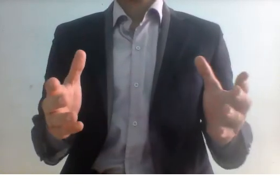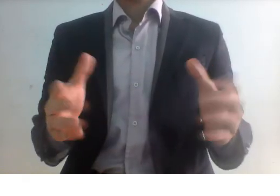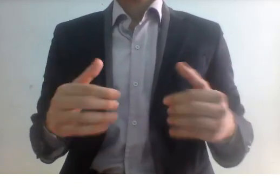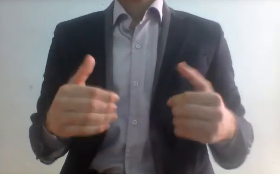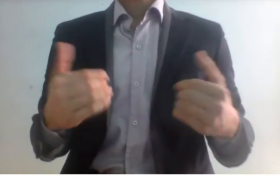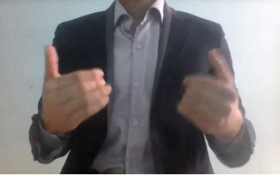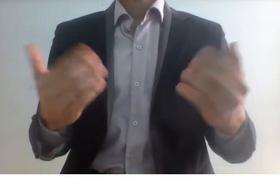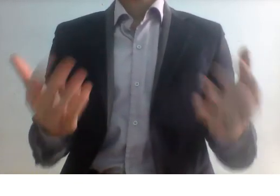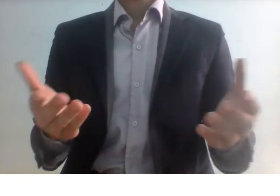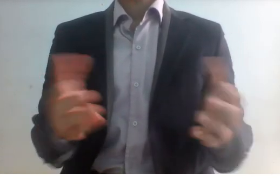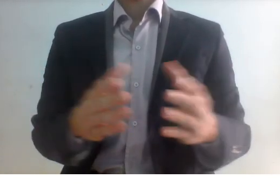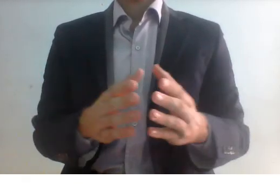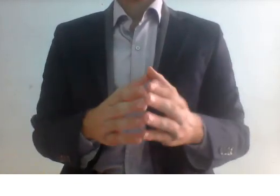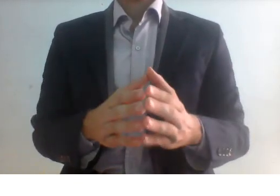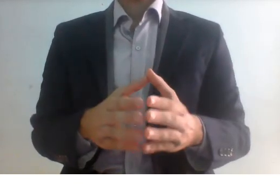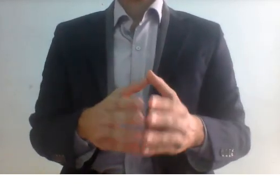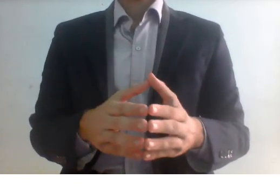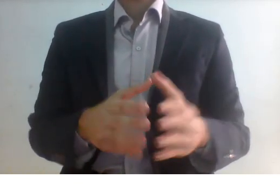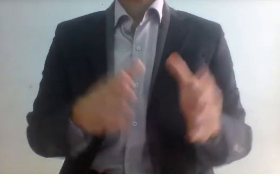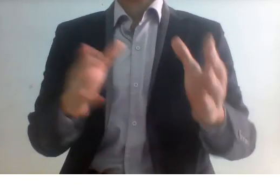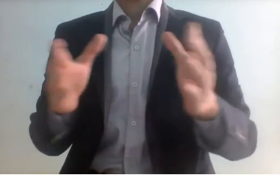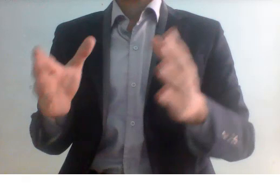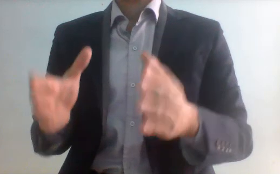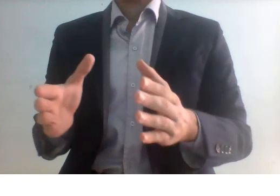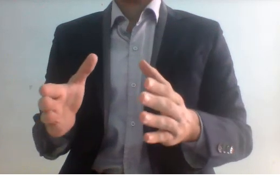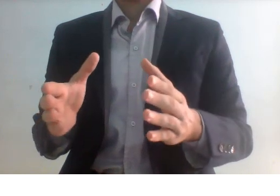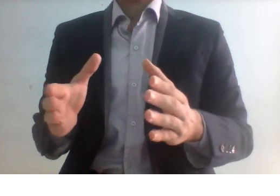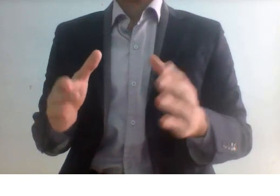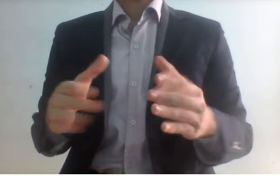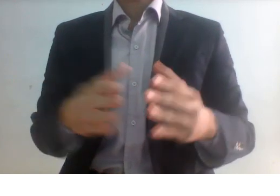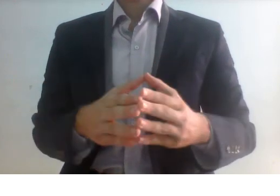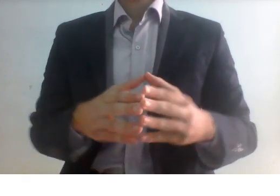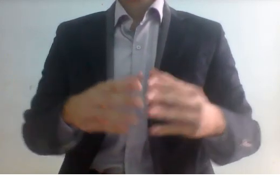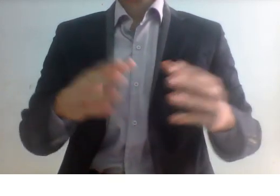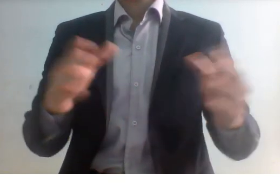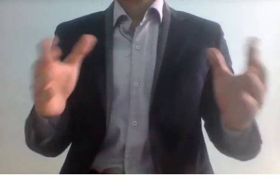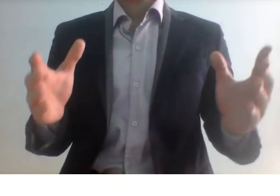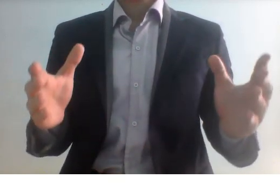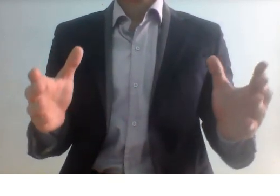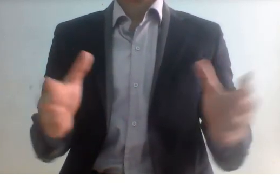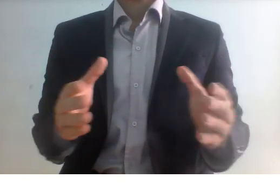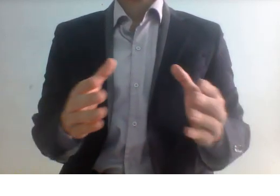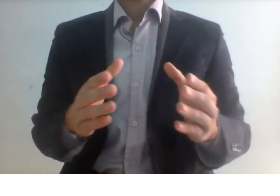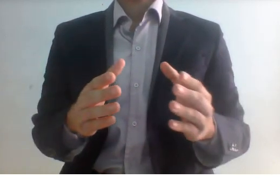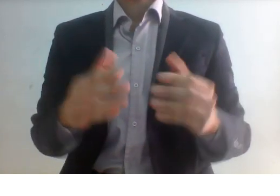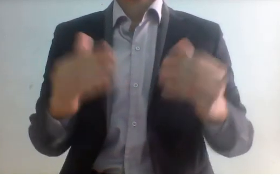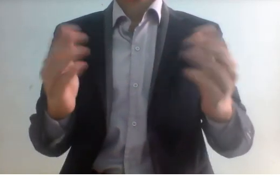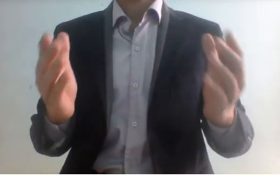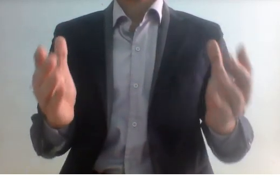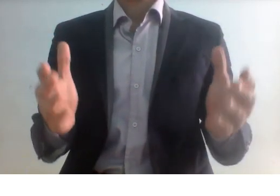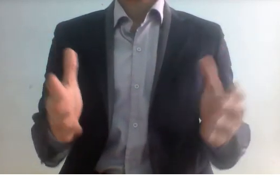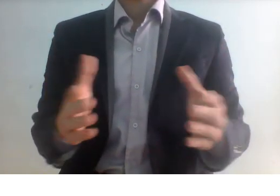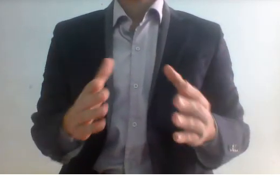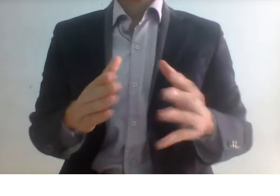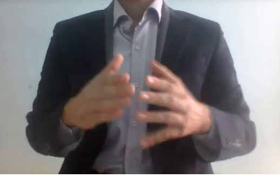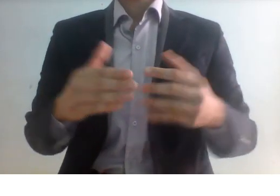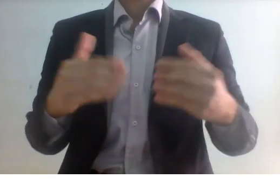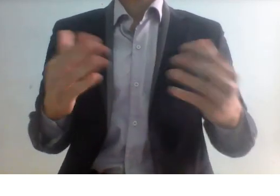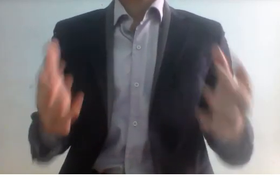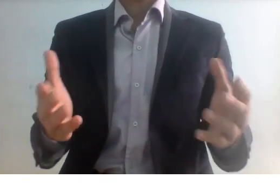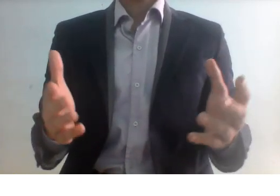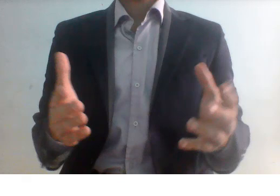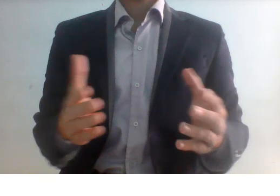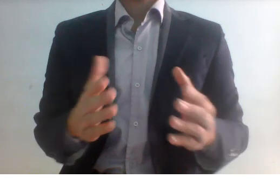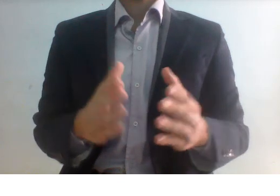ahí donde muchos se enojan, e incluso muchas personas han salido a pues destacar este tema de por qué permitían eso. Y también uno de